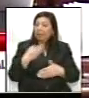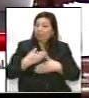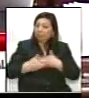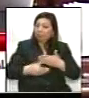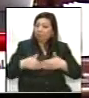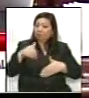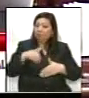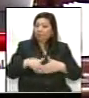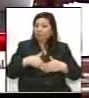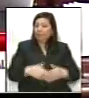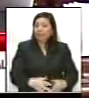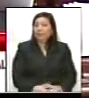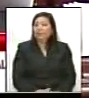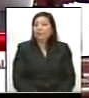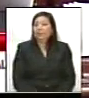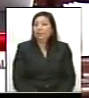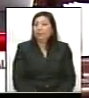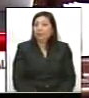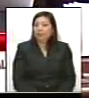proceder a votar